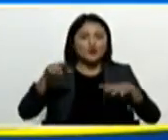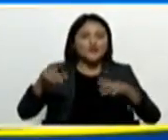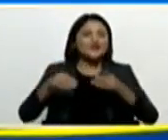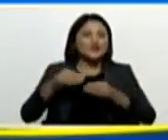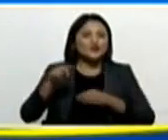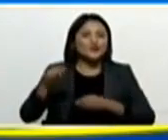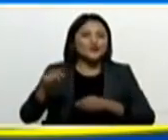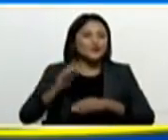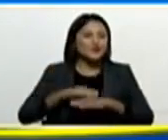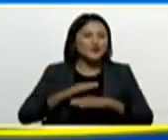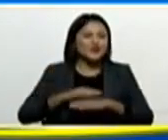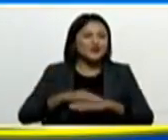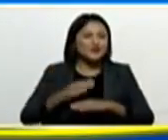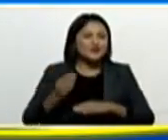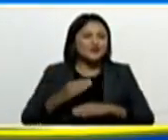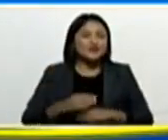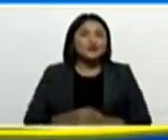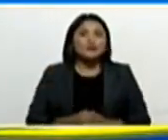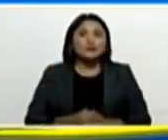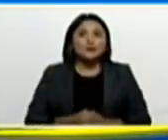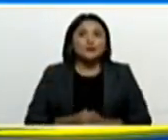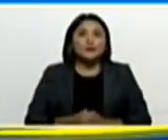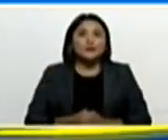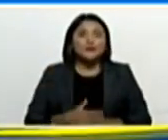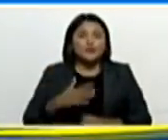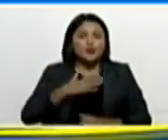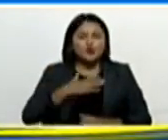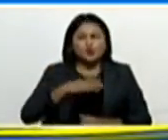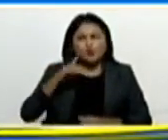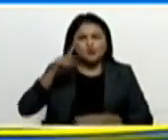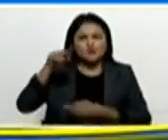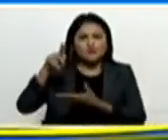que estando yo en Cuba